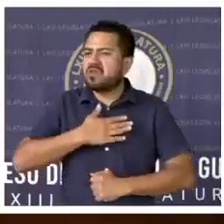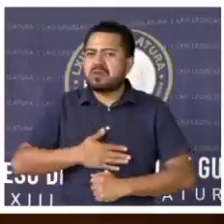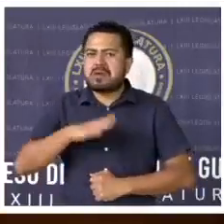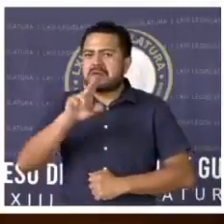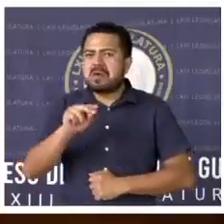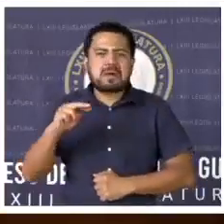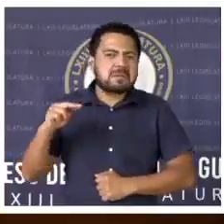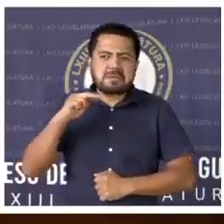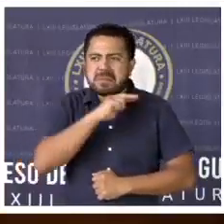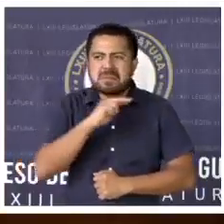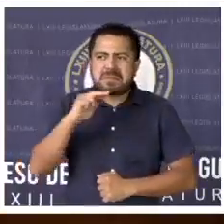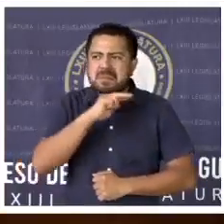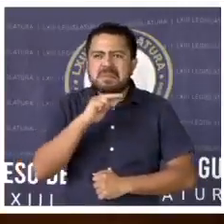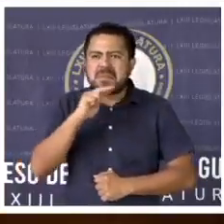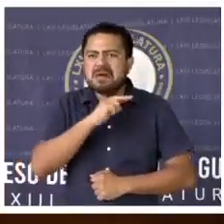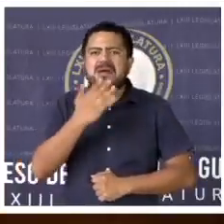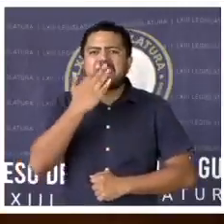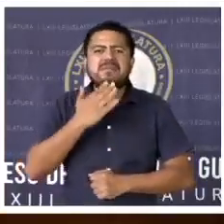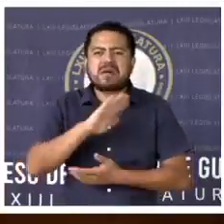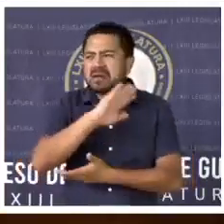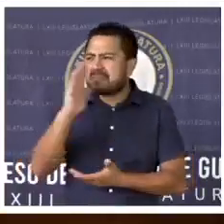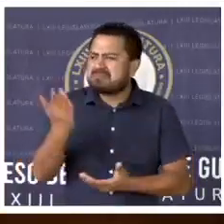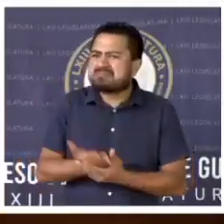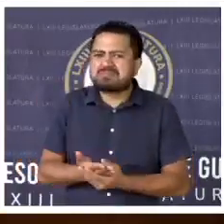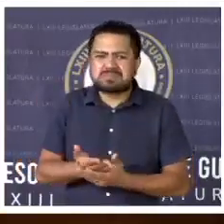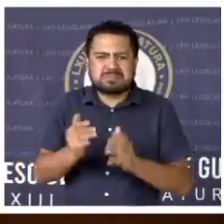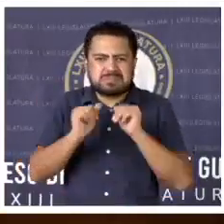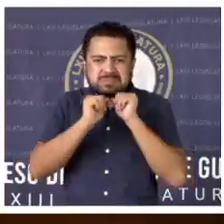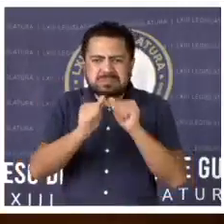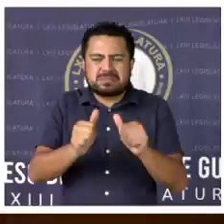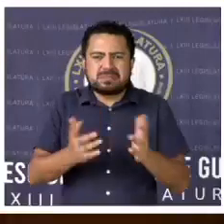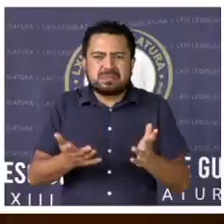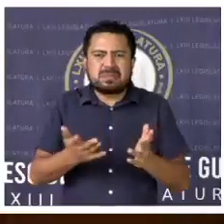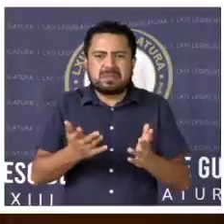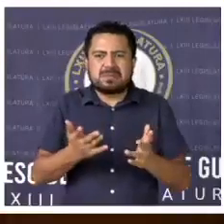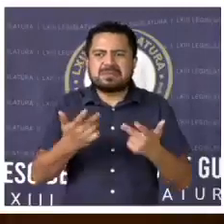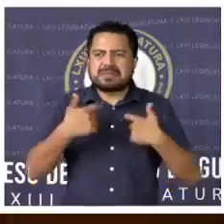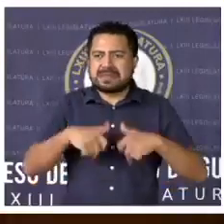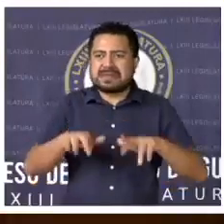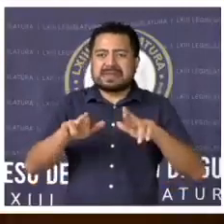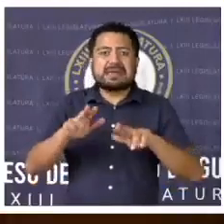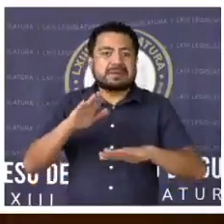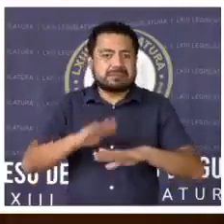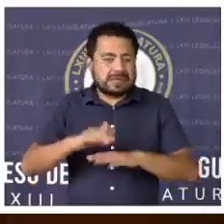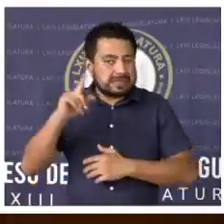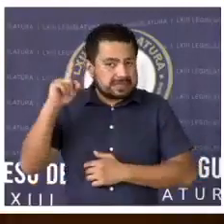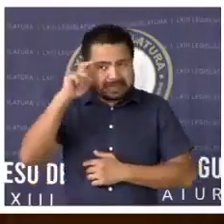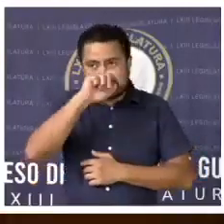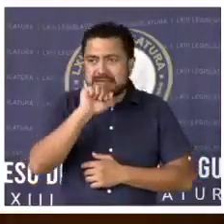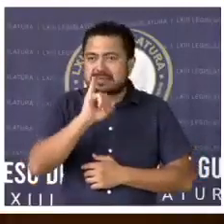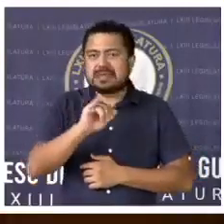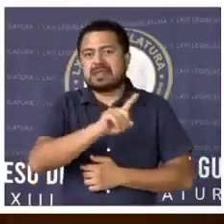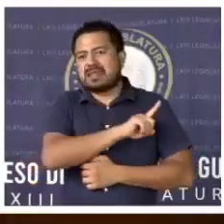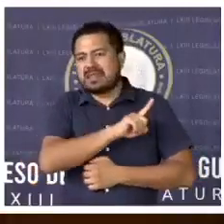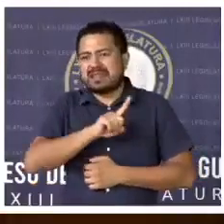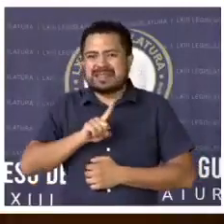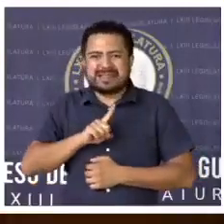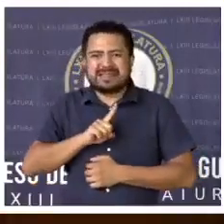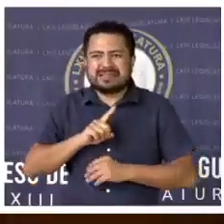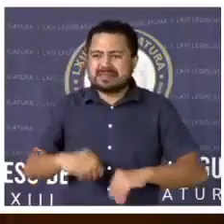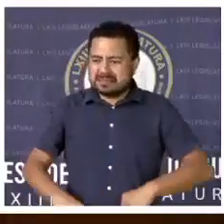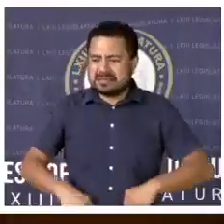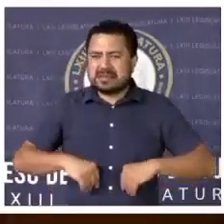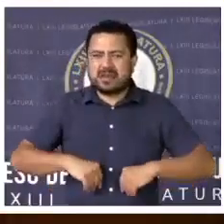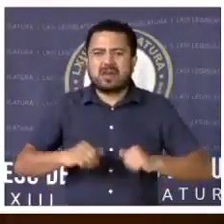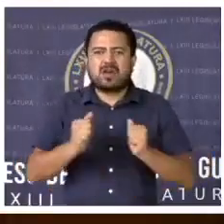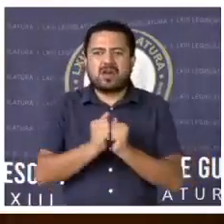pronta y ni expedita lo que representa desafíos que deben ser enfrentados con